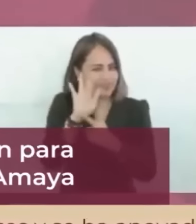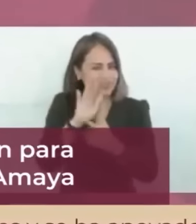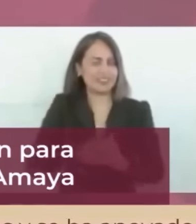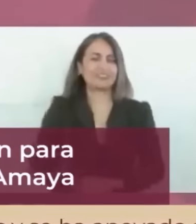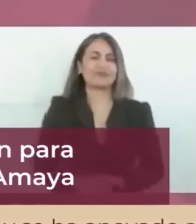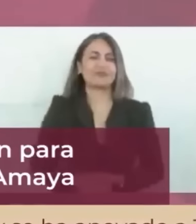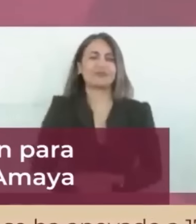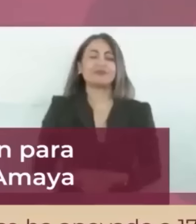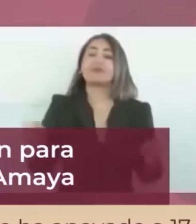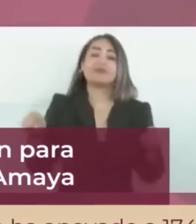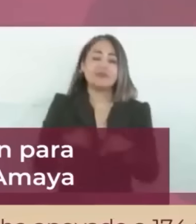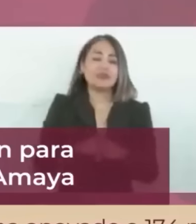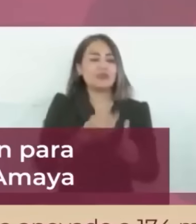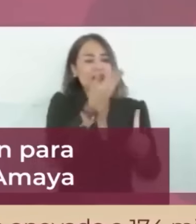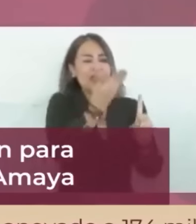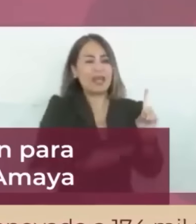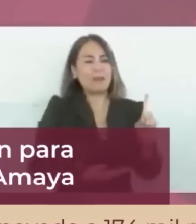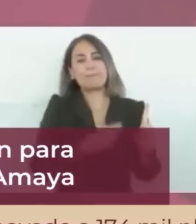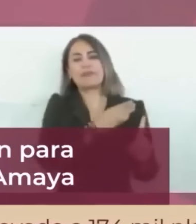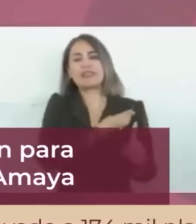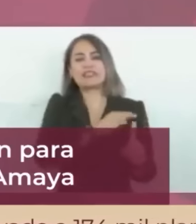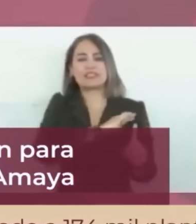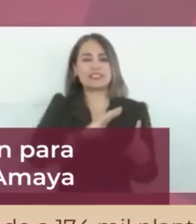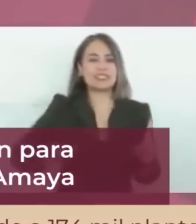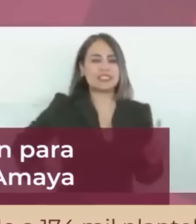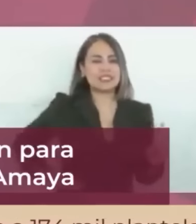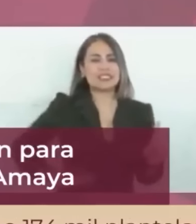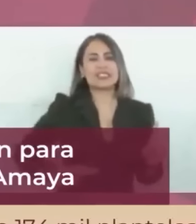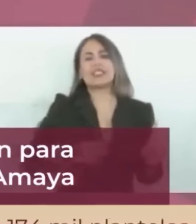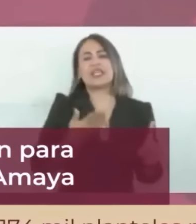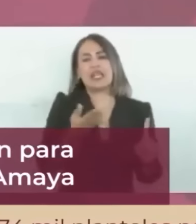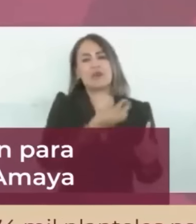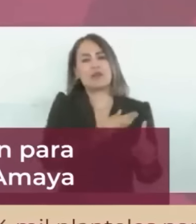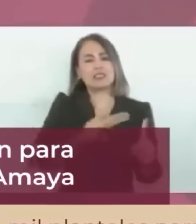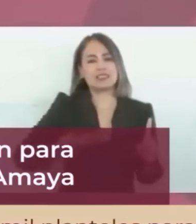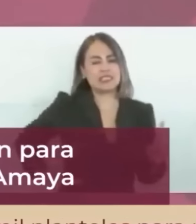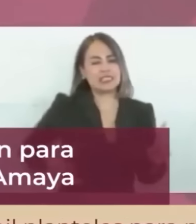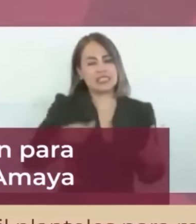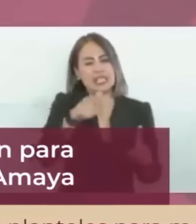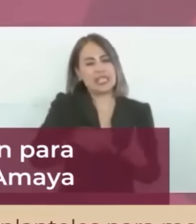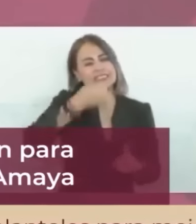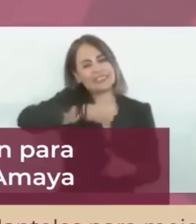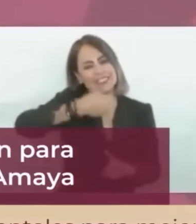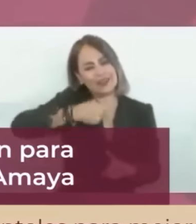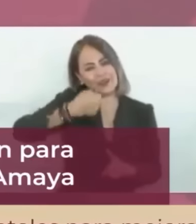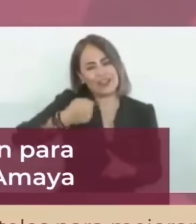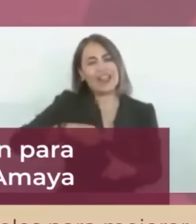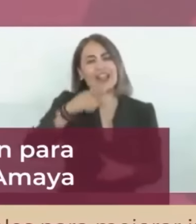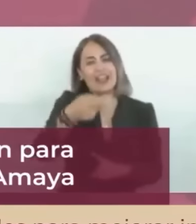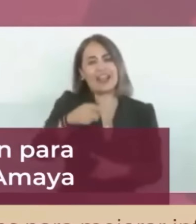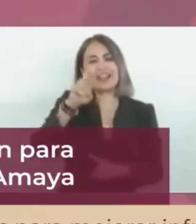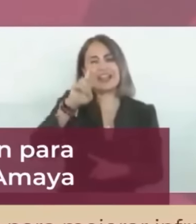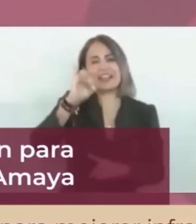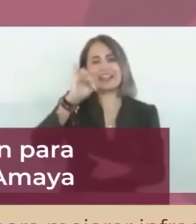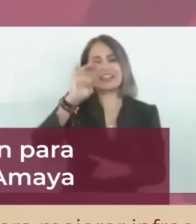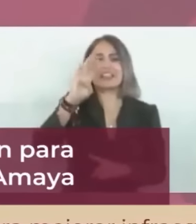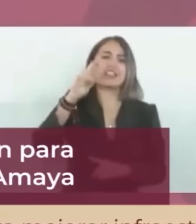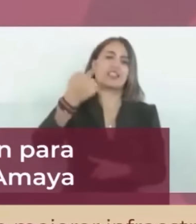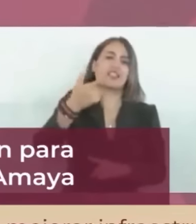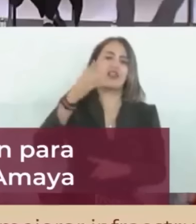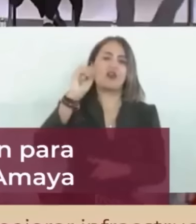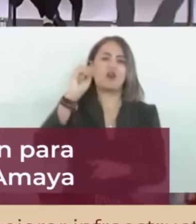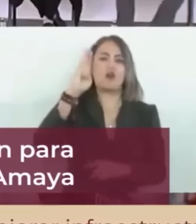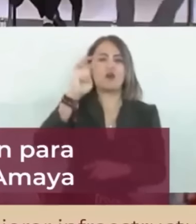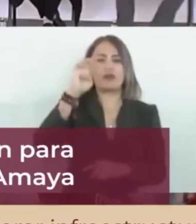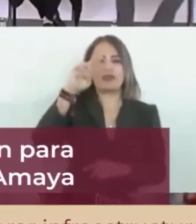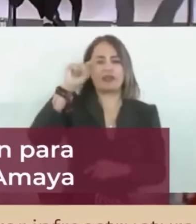presidente, la maestra Ramírez Amaya dijo que ahora se gobierna con la gente, se atienden sus necesidades y los recursos se administran de manera